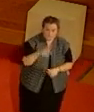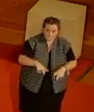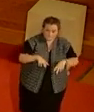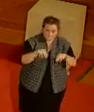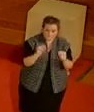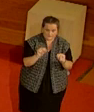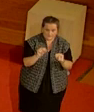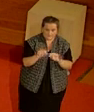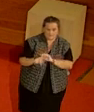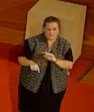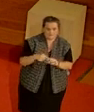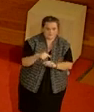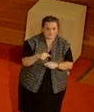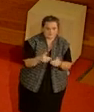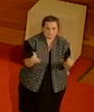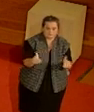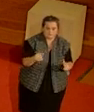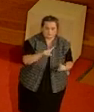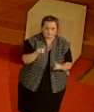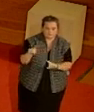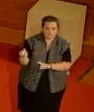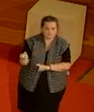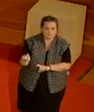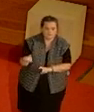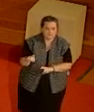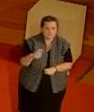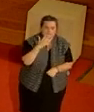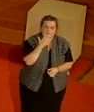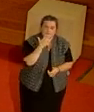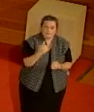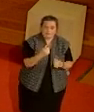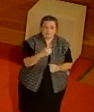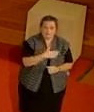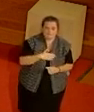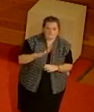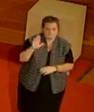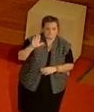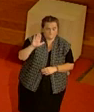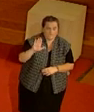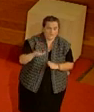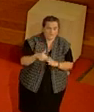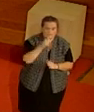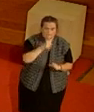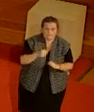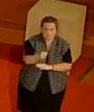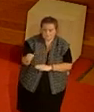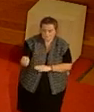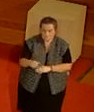conferencia habrá un turno de preguntas por favor esperad a tener el micrófono levantar la mano no es fácil